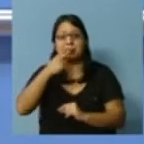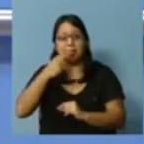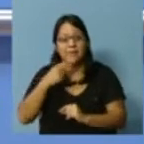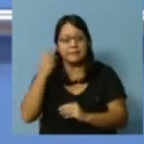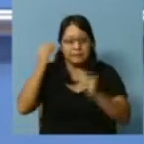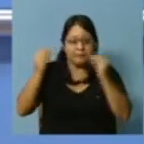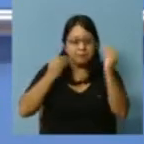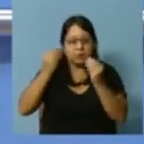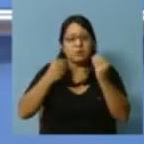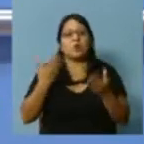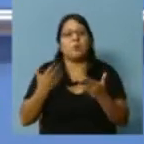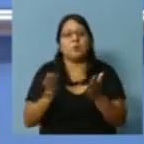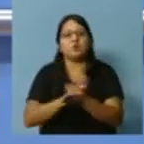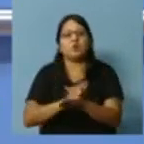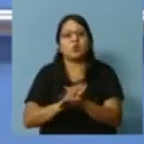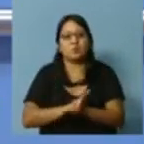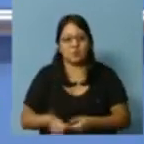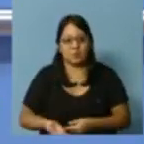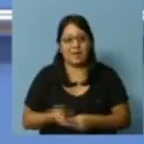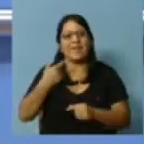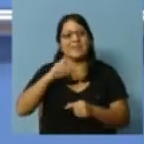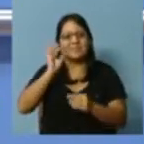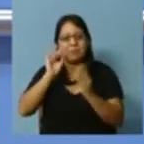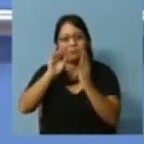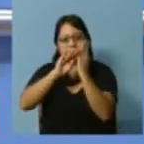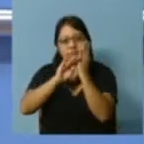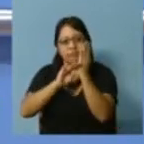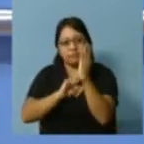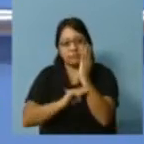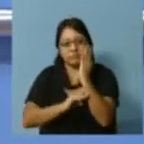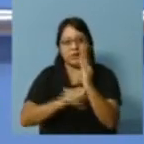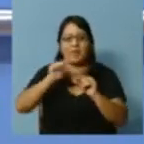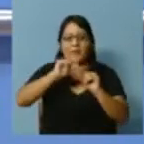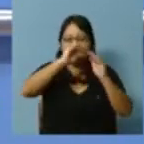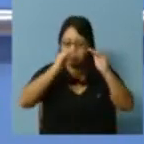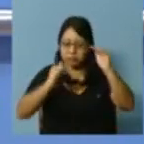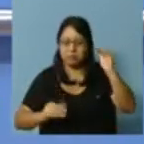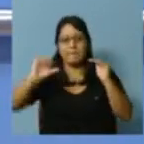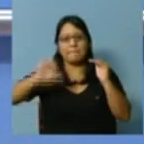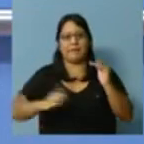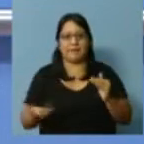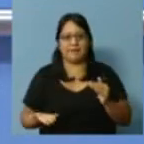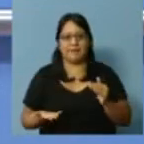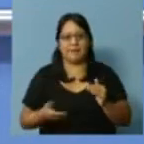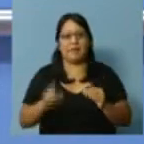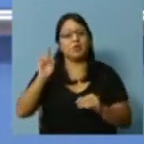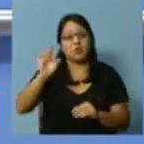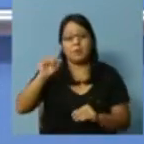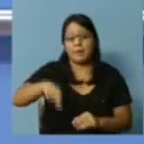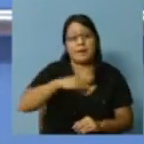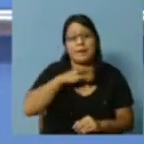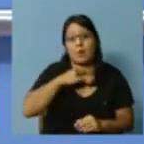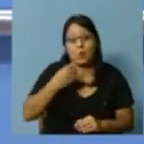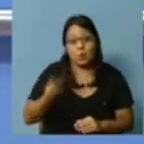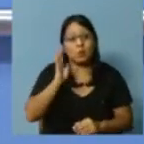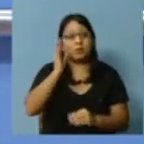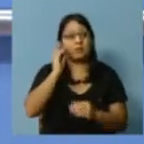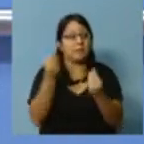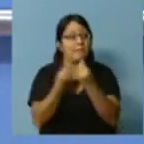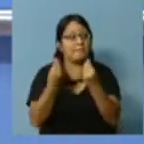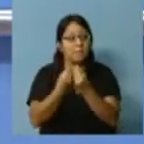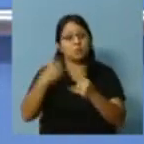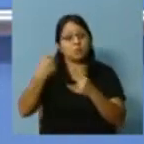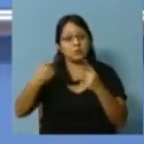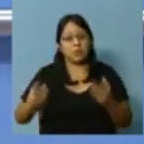que no es beneficiosa para nadie y mucho menos también para la provincia dónde va a tener menos recursos